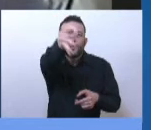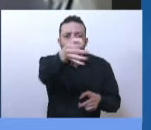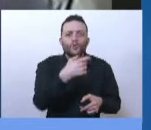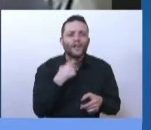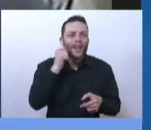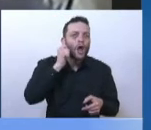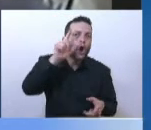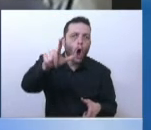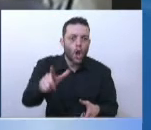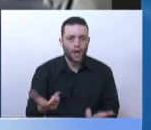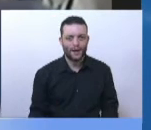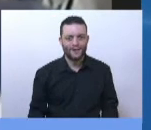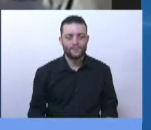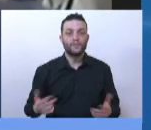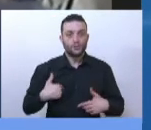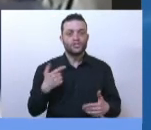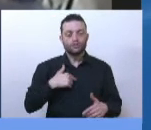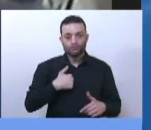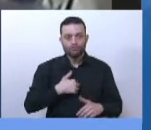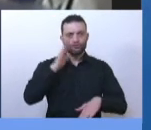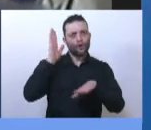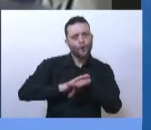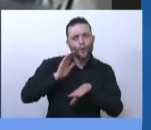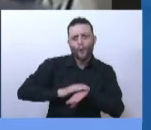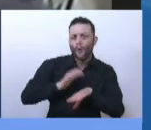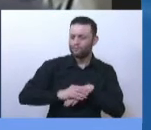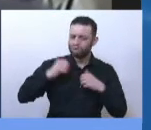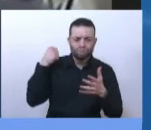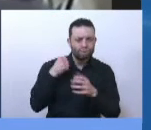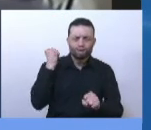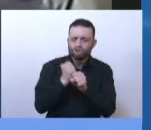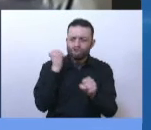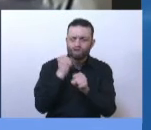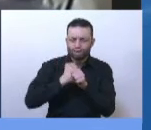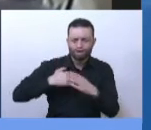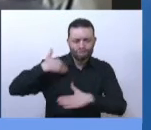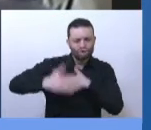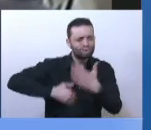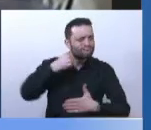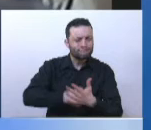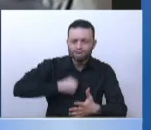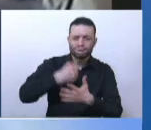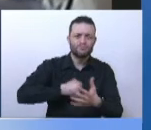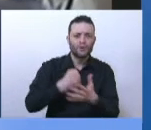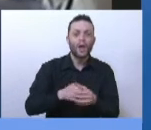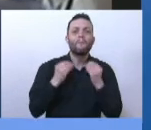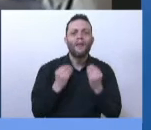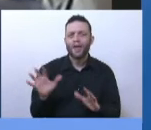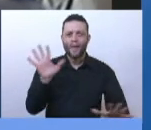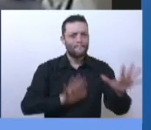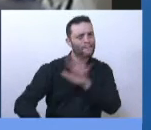alcanzar. Por eso me comprometo a seguir trabajando para mejorar la legislación en pos de una industria